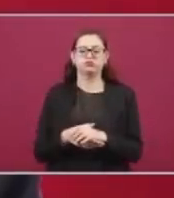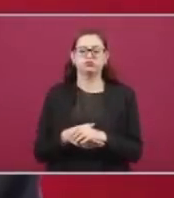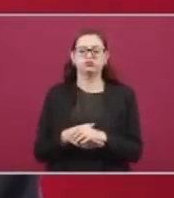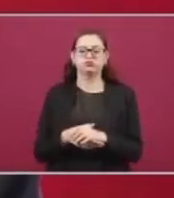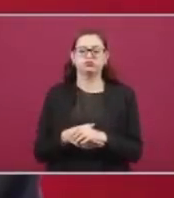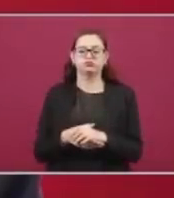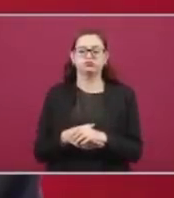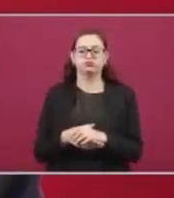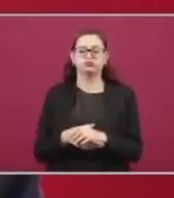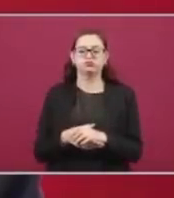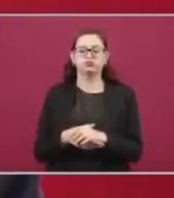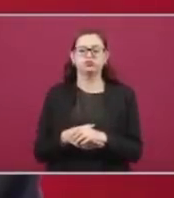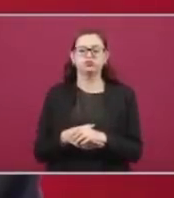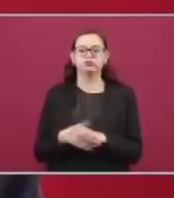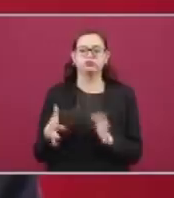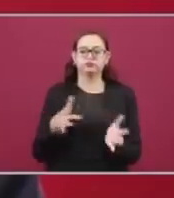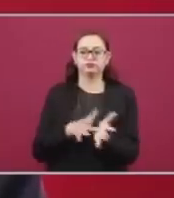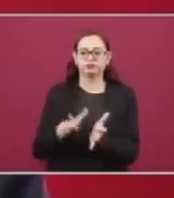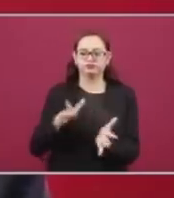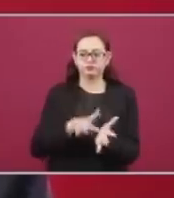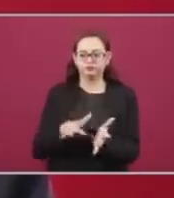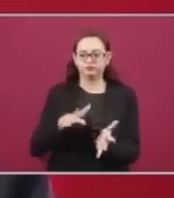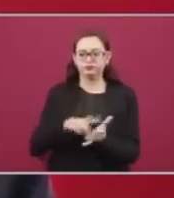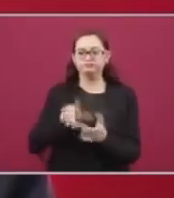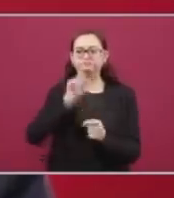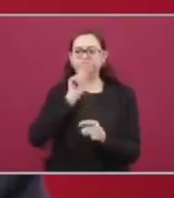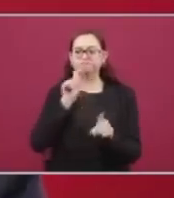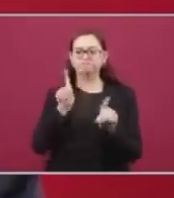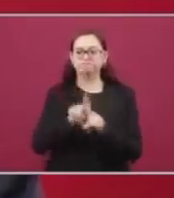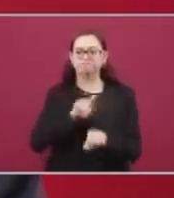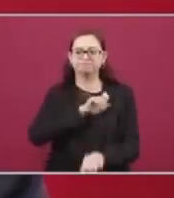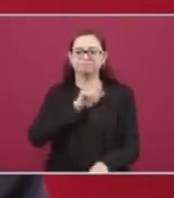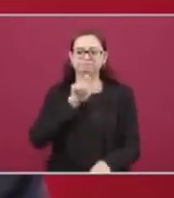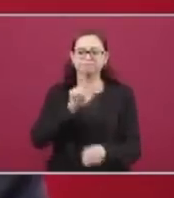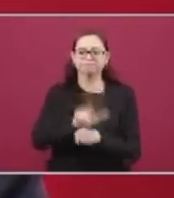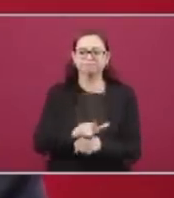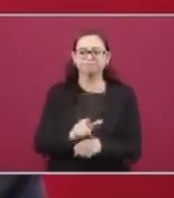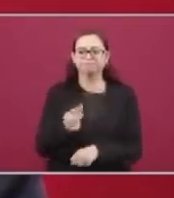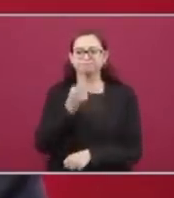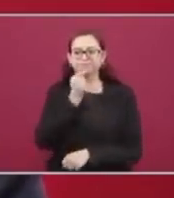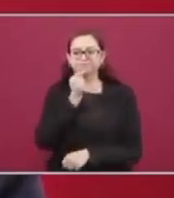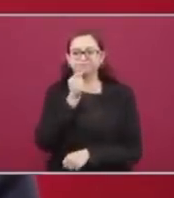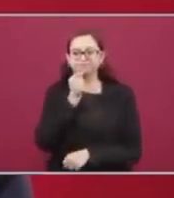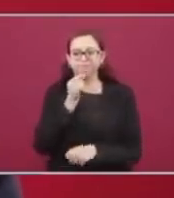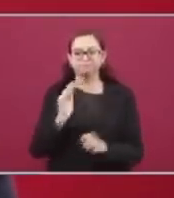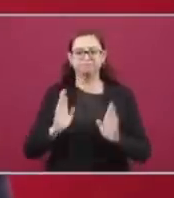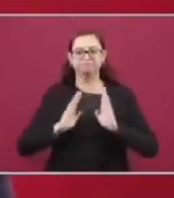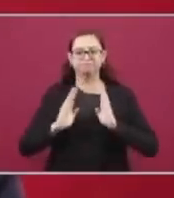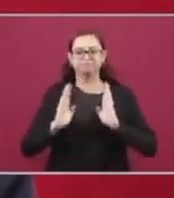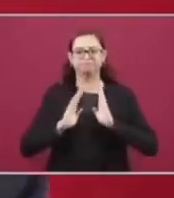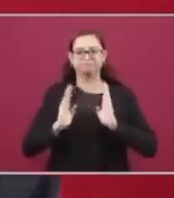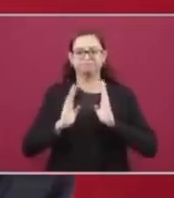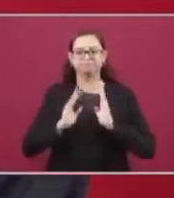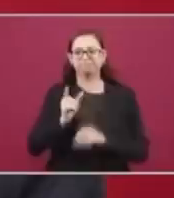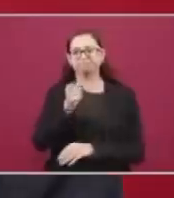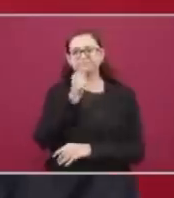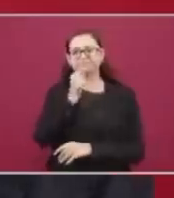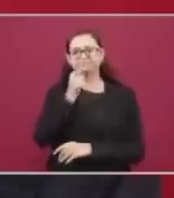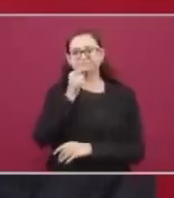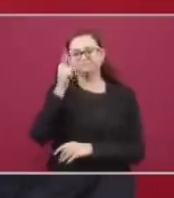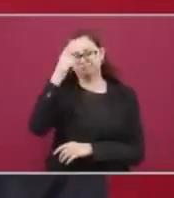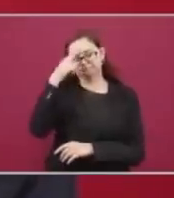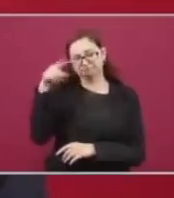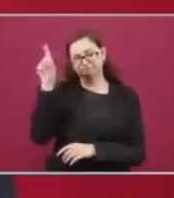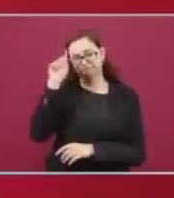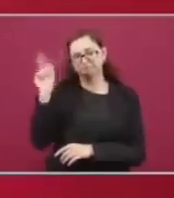en especial de la Policía Militar, de la Policía Naval